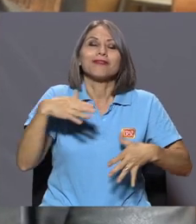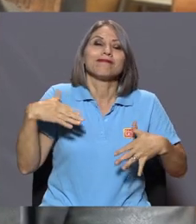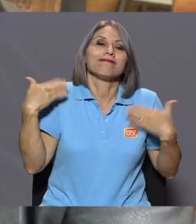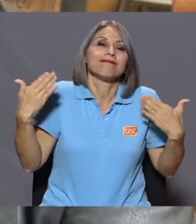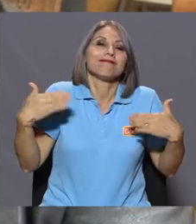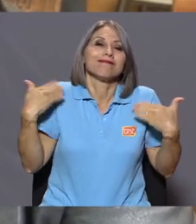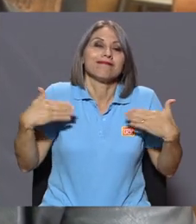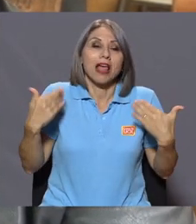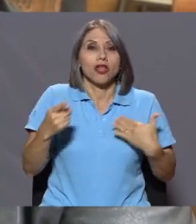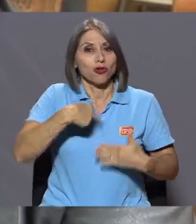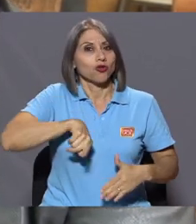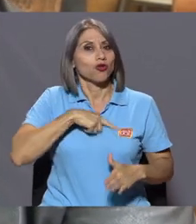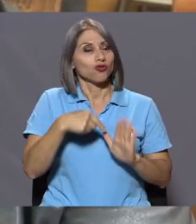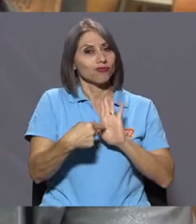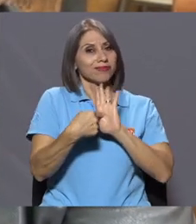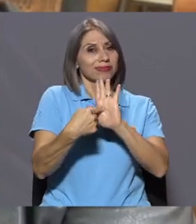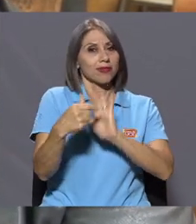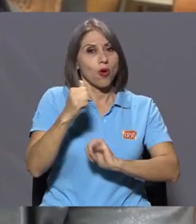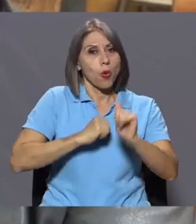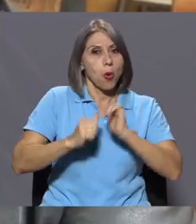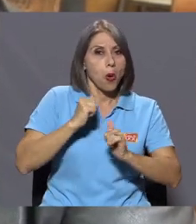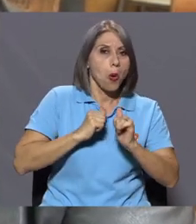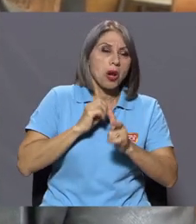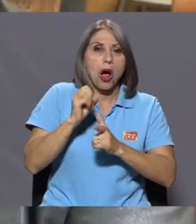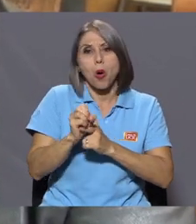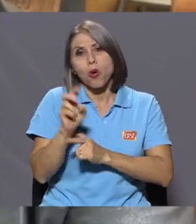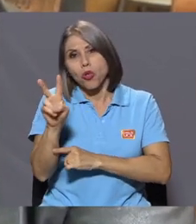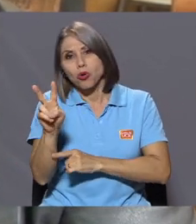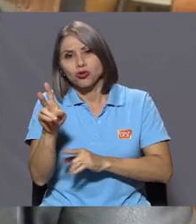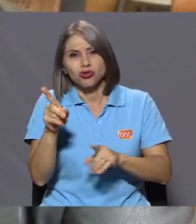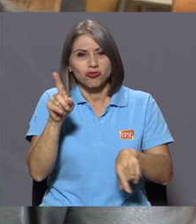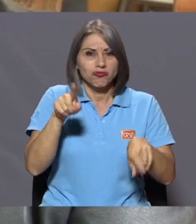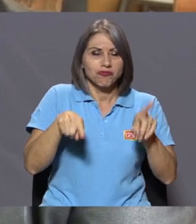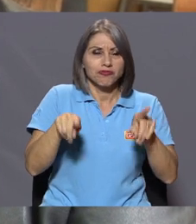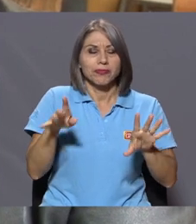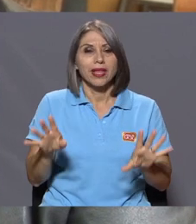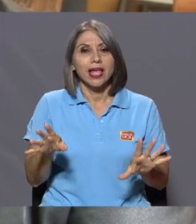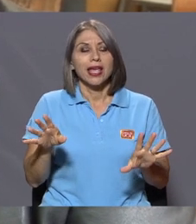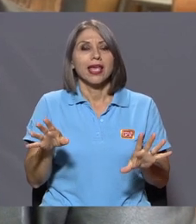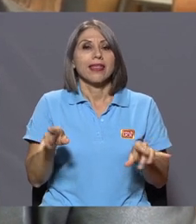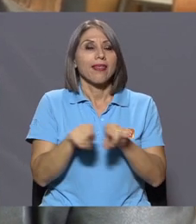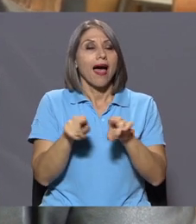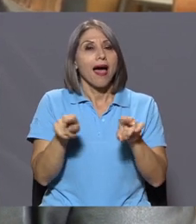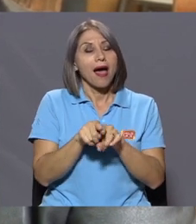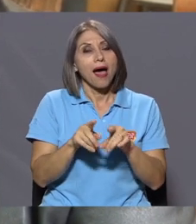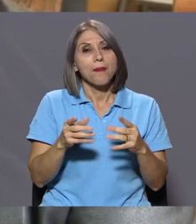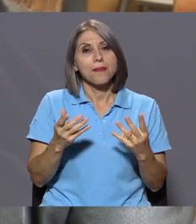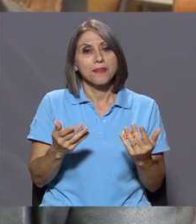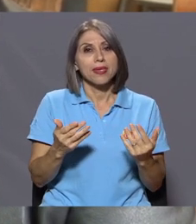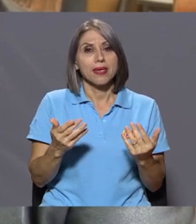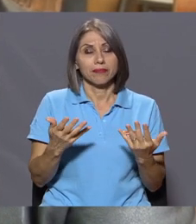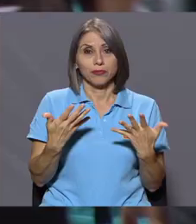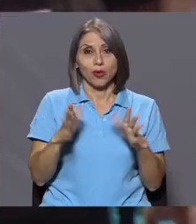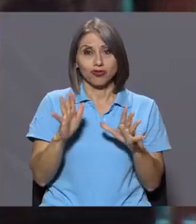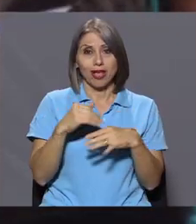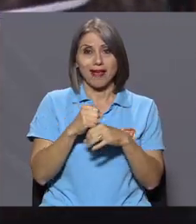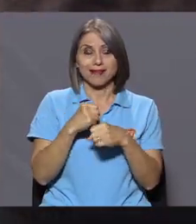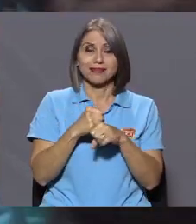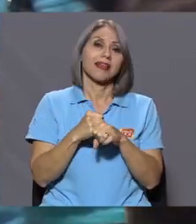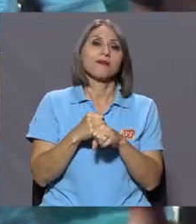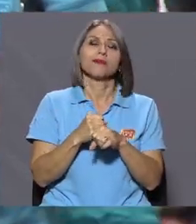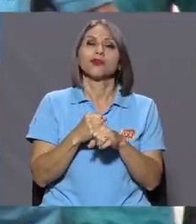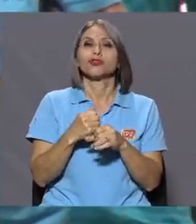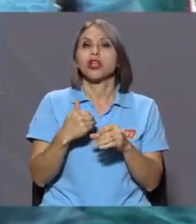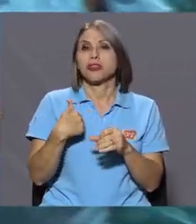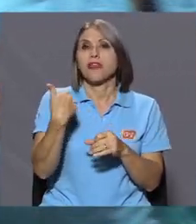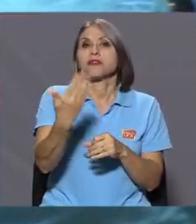hacemos la obra o dos obras, ¿verdad? Puede ser un corto y una obra, y también después de que lo hacemos,